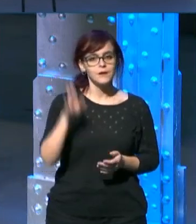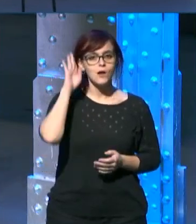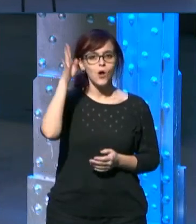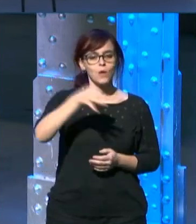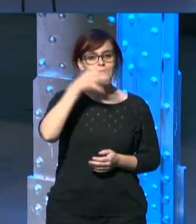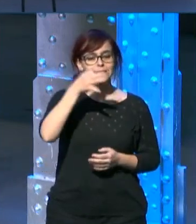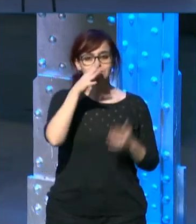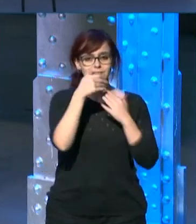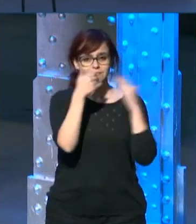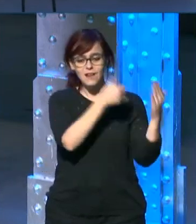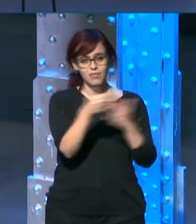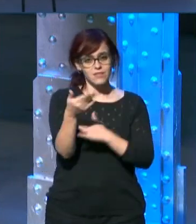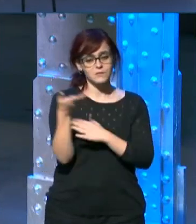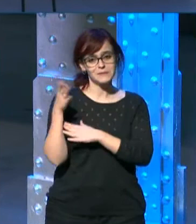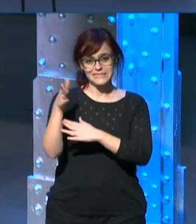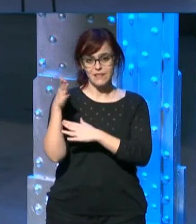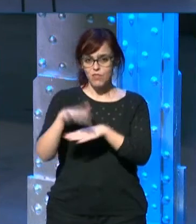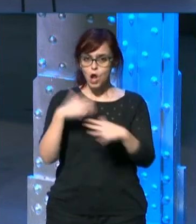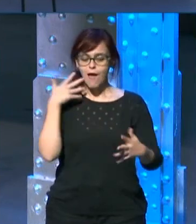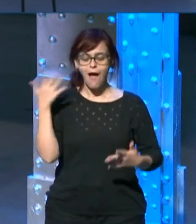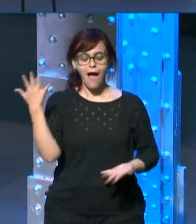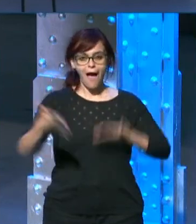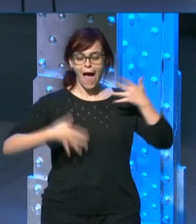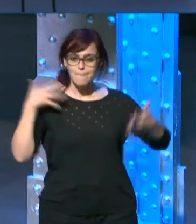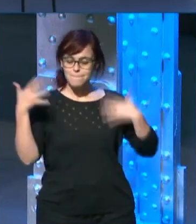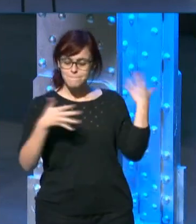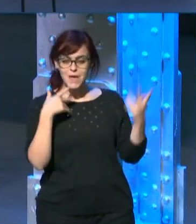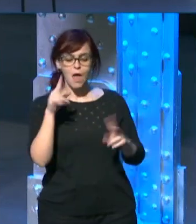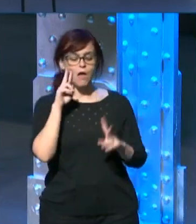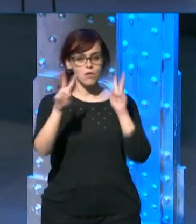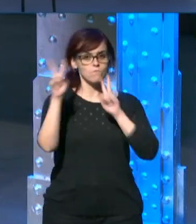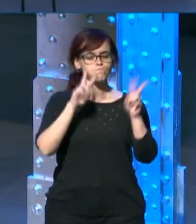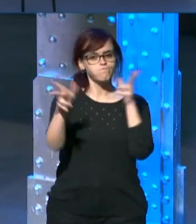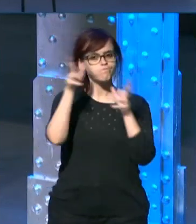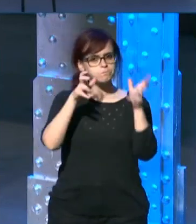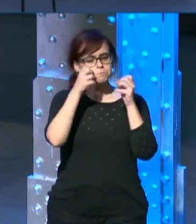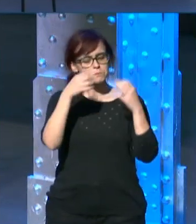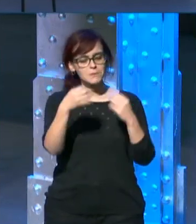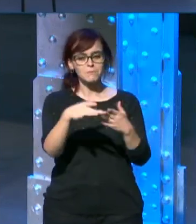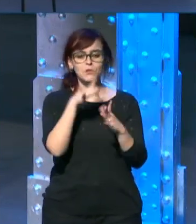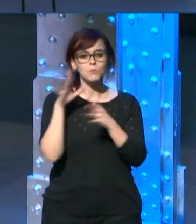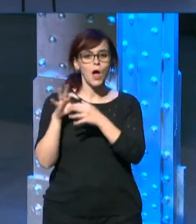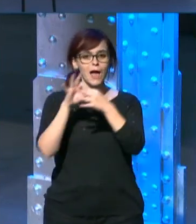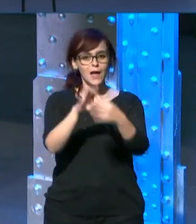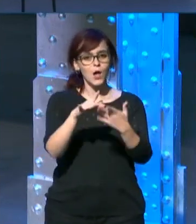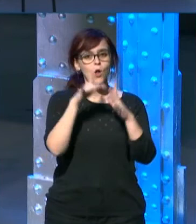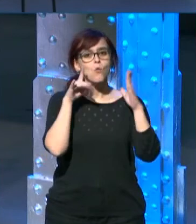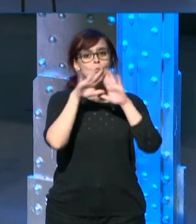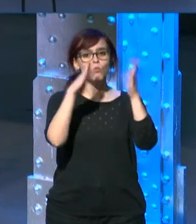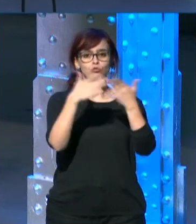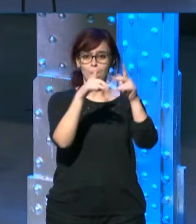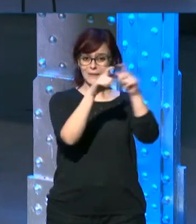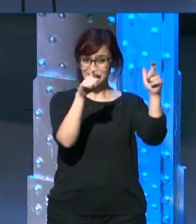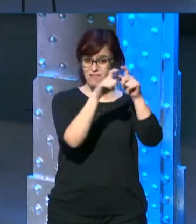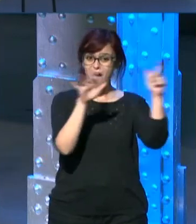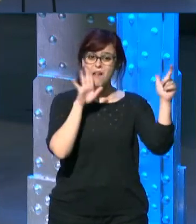Buenas tardes. Muchas gracias por la presentación tan amena e ilustrativa. Yo, hilando con lo que estáis hablando, me voy al mundo más empresarial,